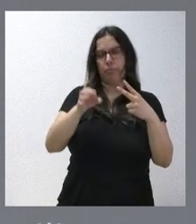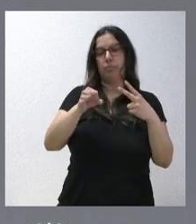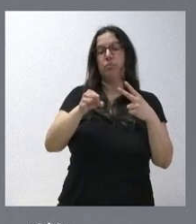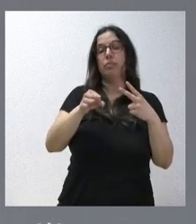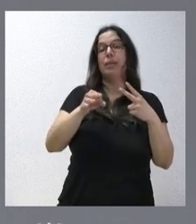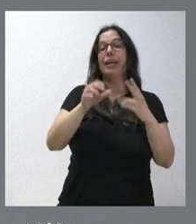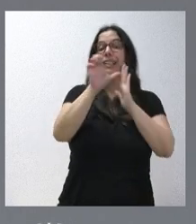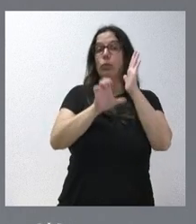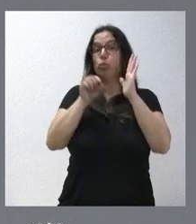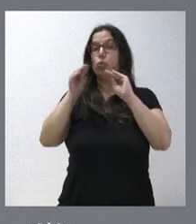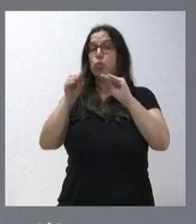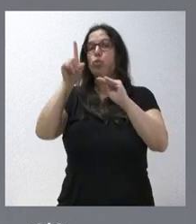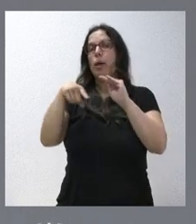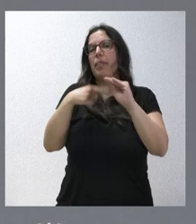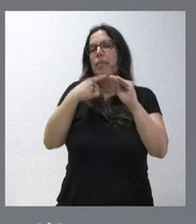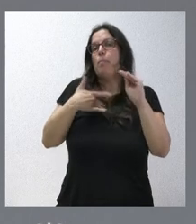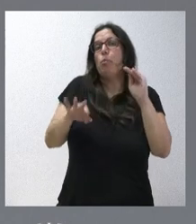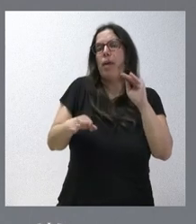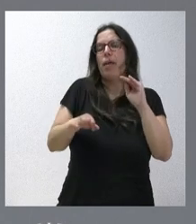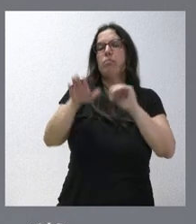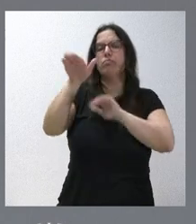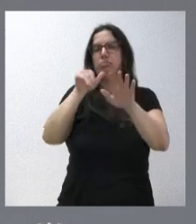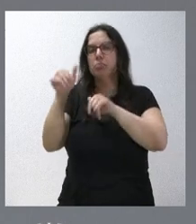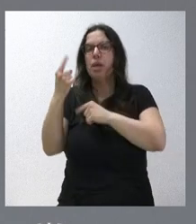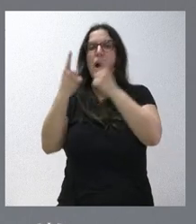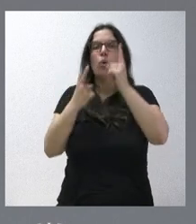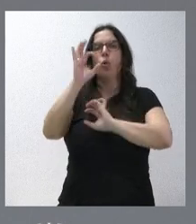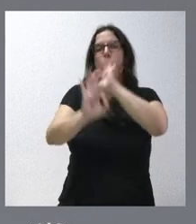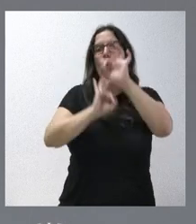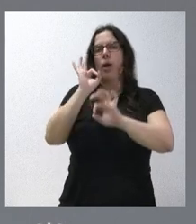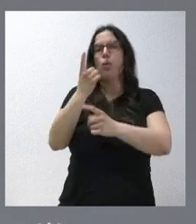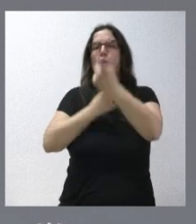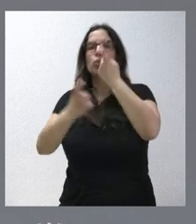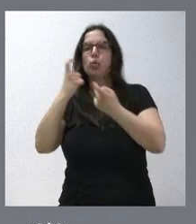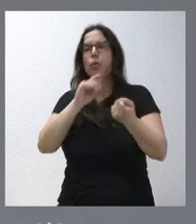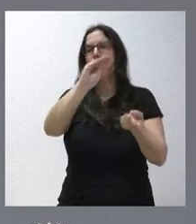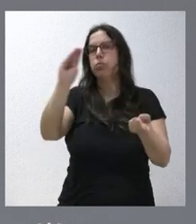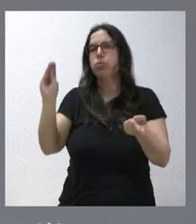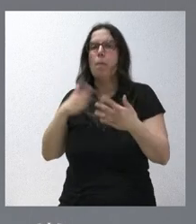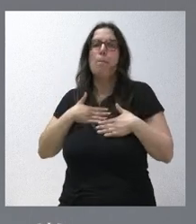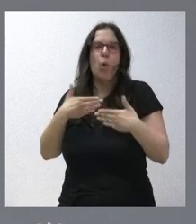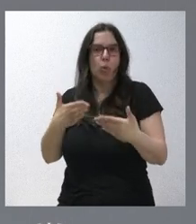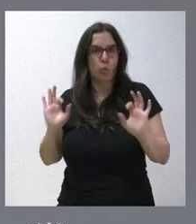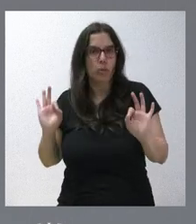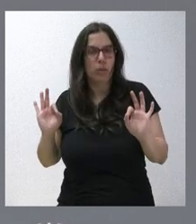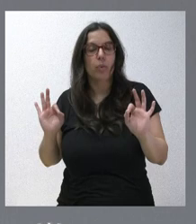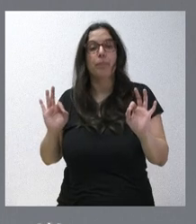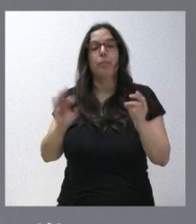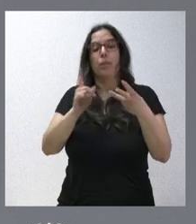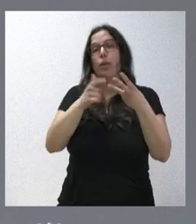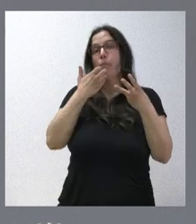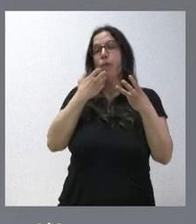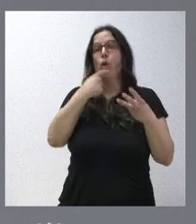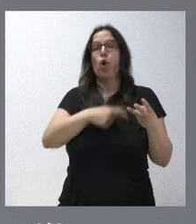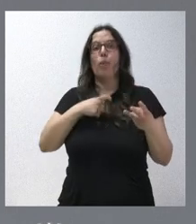estatutos se prevé la posibilidad de contar con algunos otros órganos consultivos de manera voluntaria por un lado una comisión